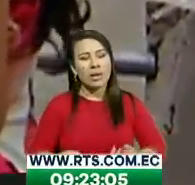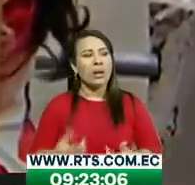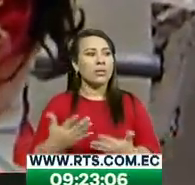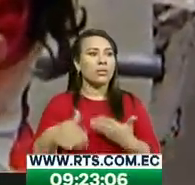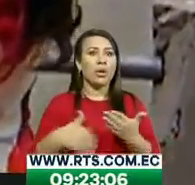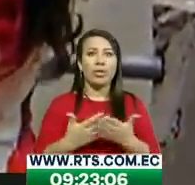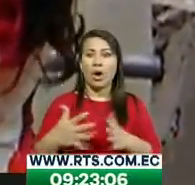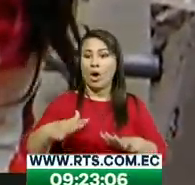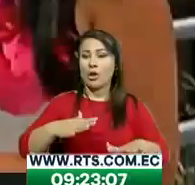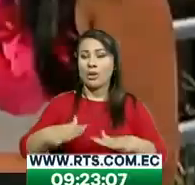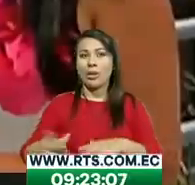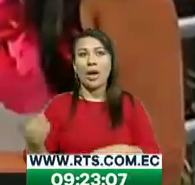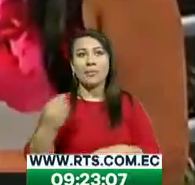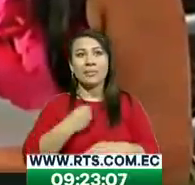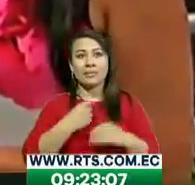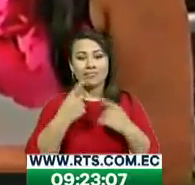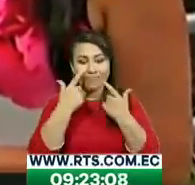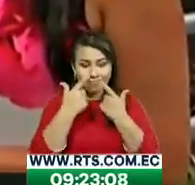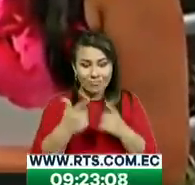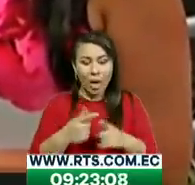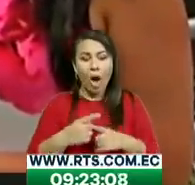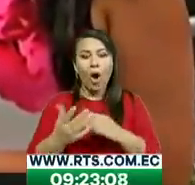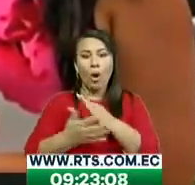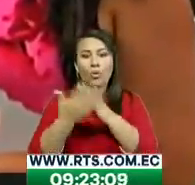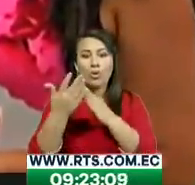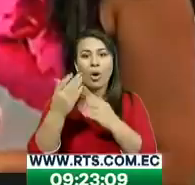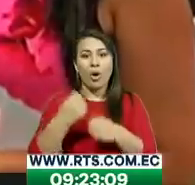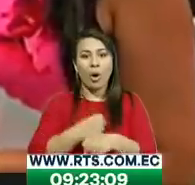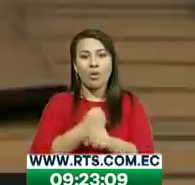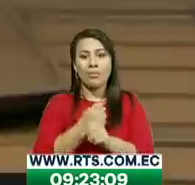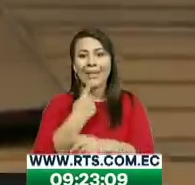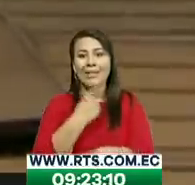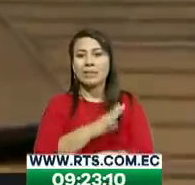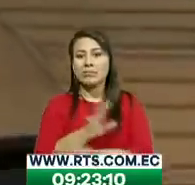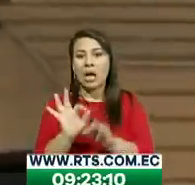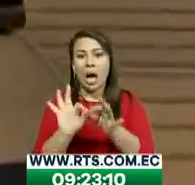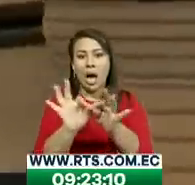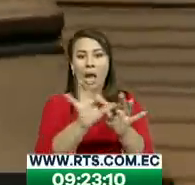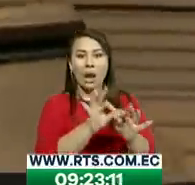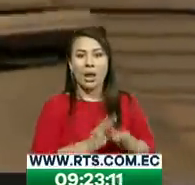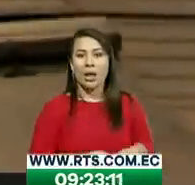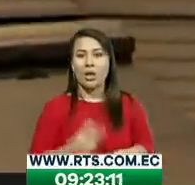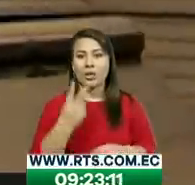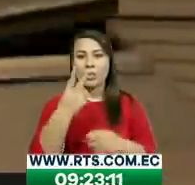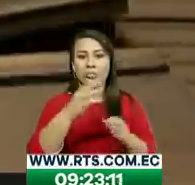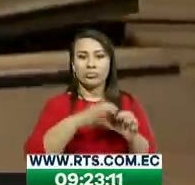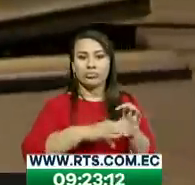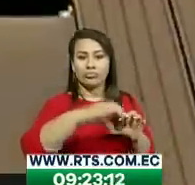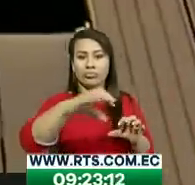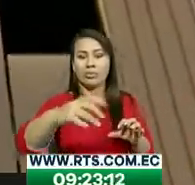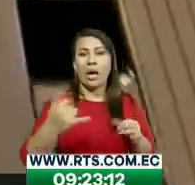1.013.360 y de lo que es base de cocaína 3.734 dólares, dando un total de 1.169.266